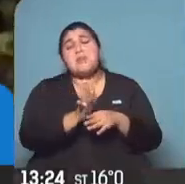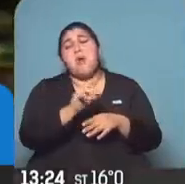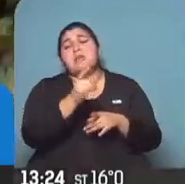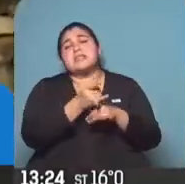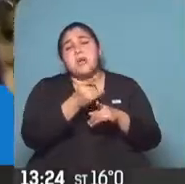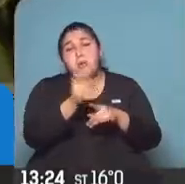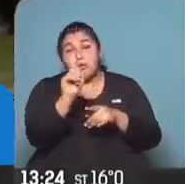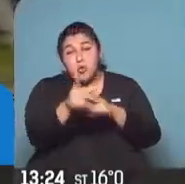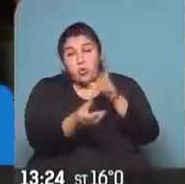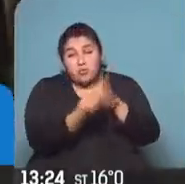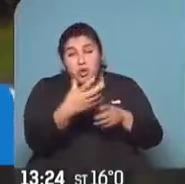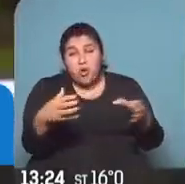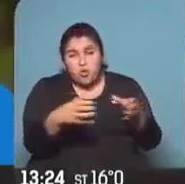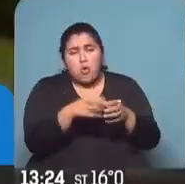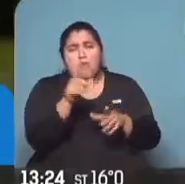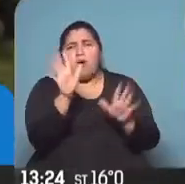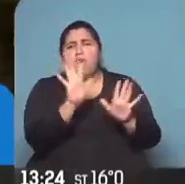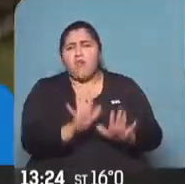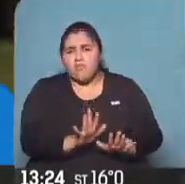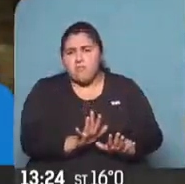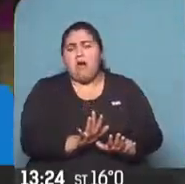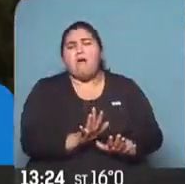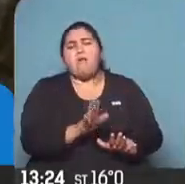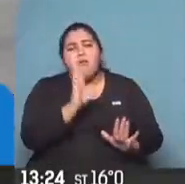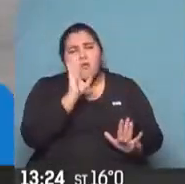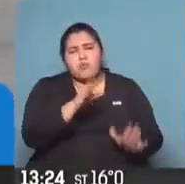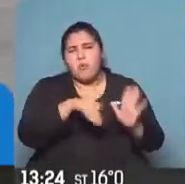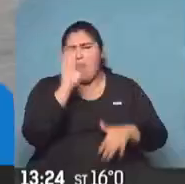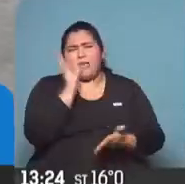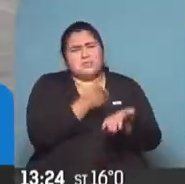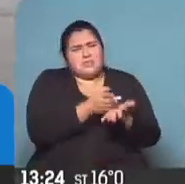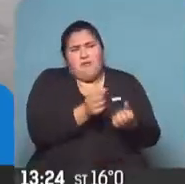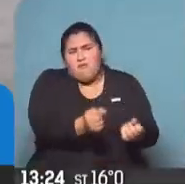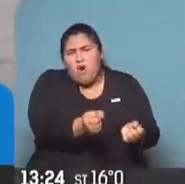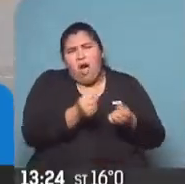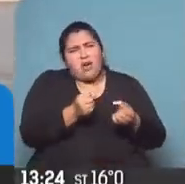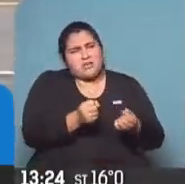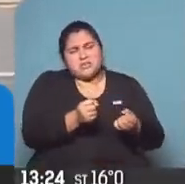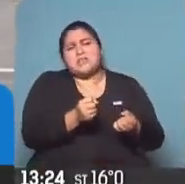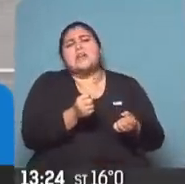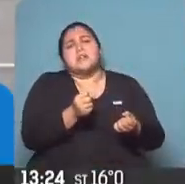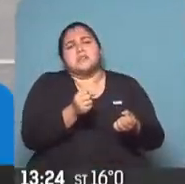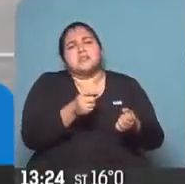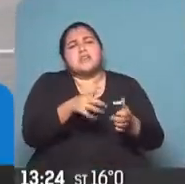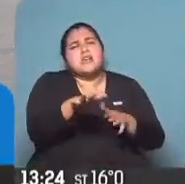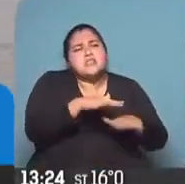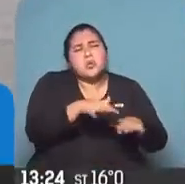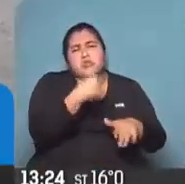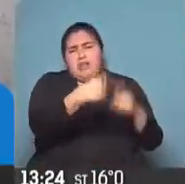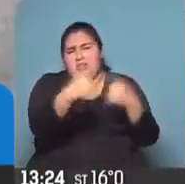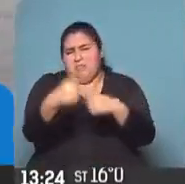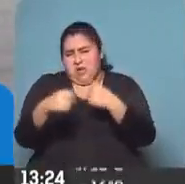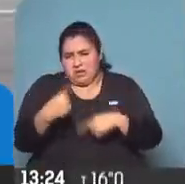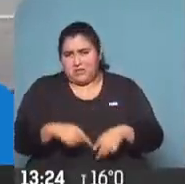lisa grant han sido formados bajo las más rigurosas condiciones y en todos los ambientes operacionales